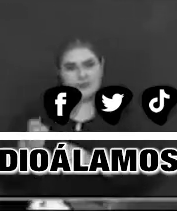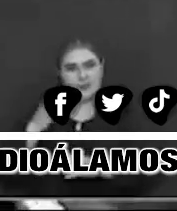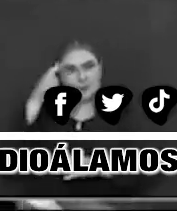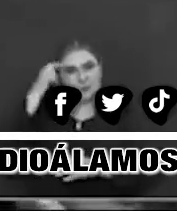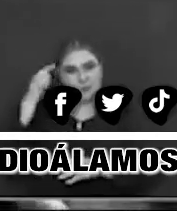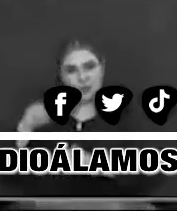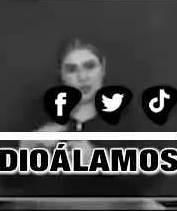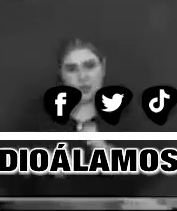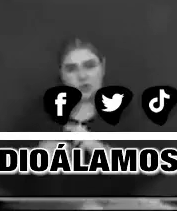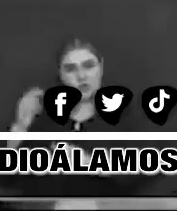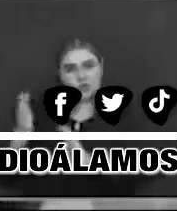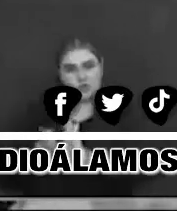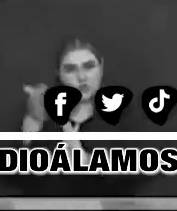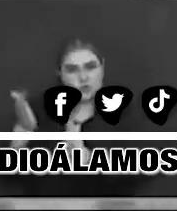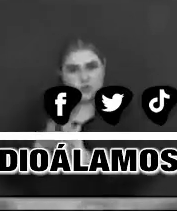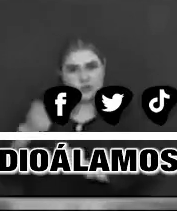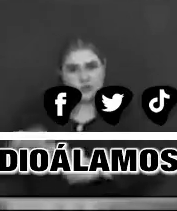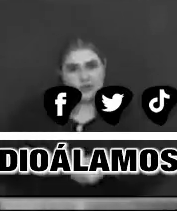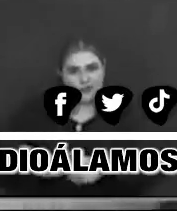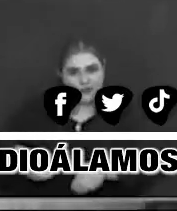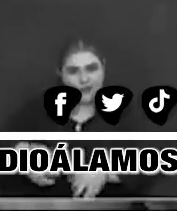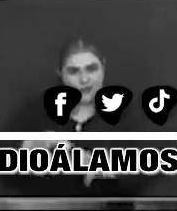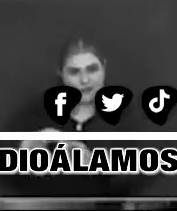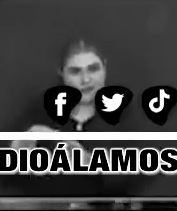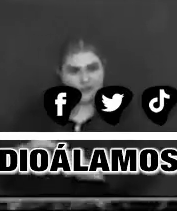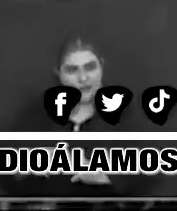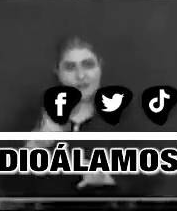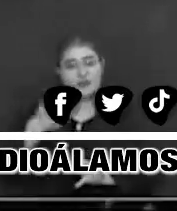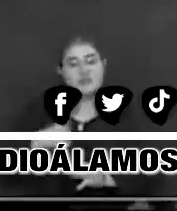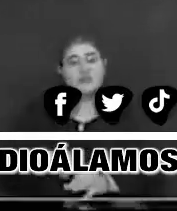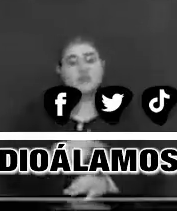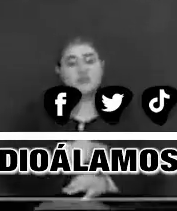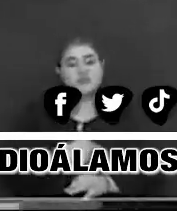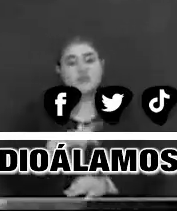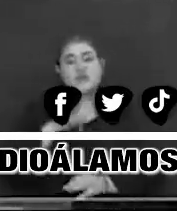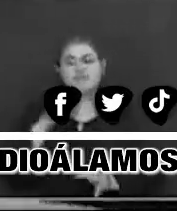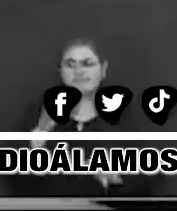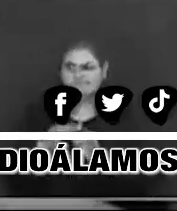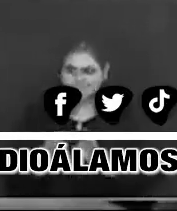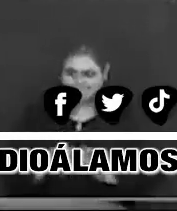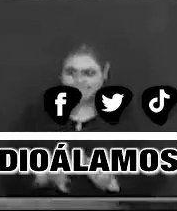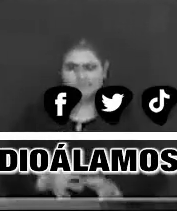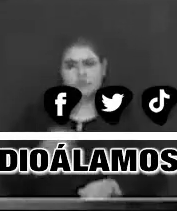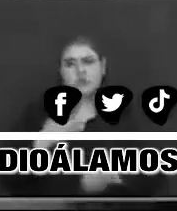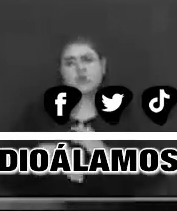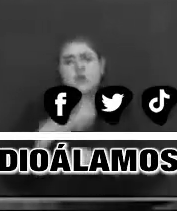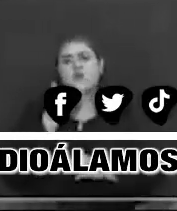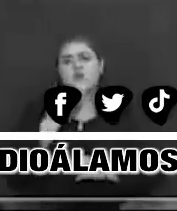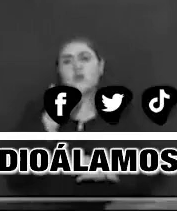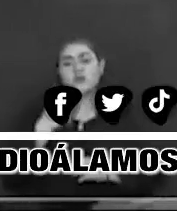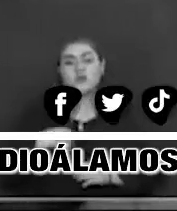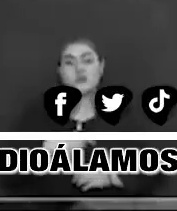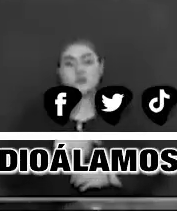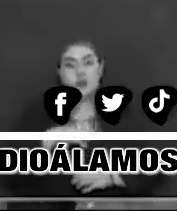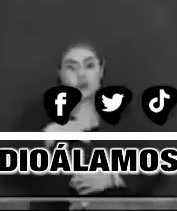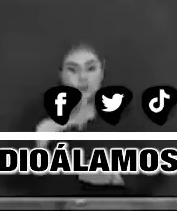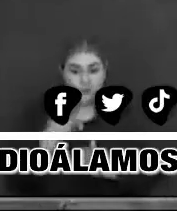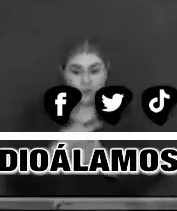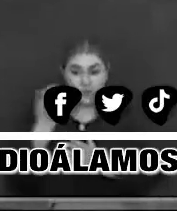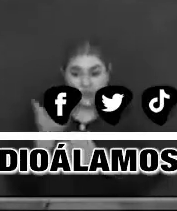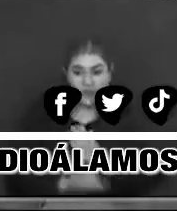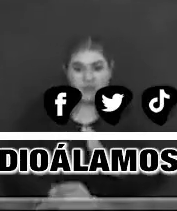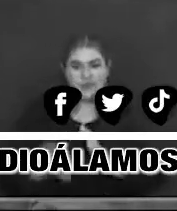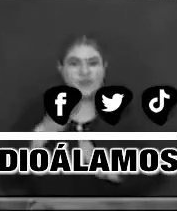corrupción. La secuencia del asunto parece confirmar que al de Bavispe le llenaron el saco de piedritas, al grado de pedirle la bola a Doña Gracia, lo